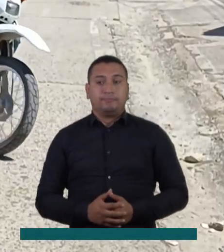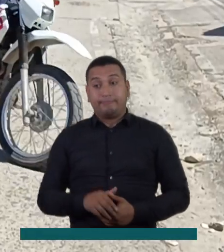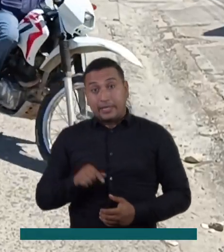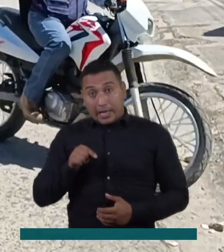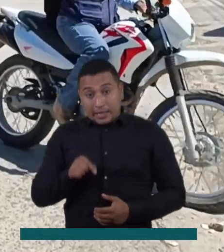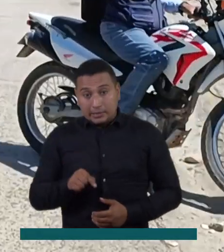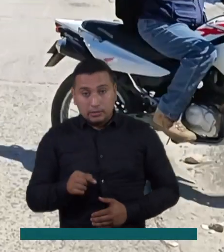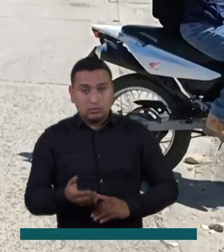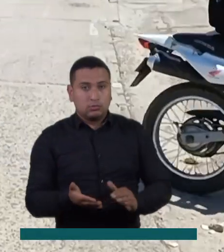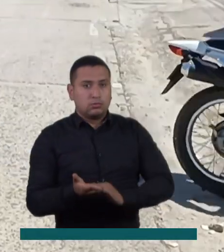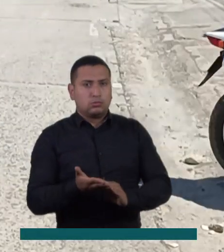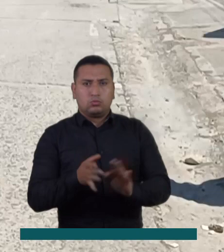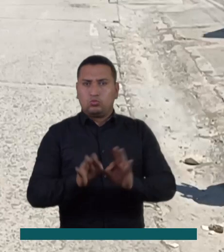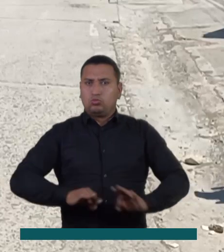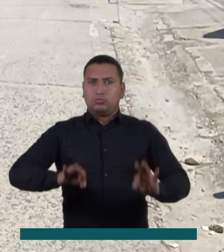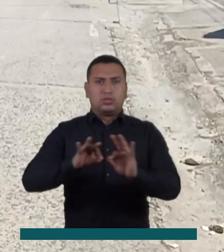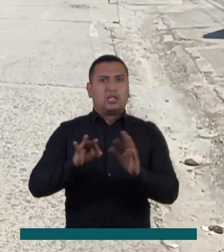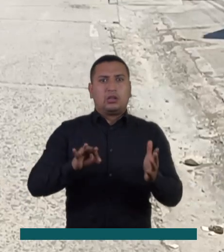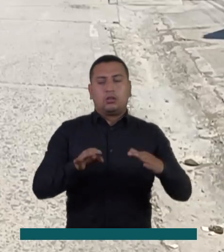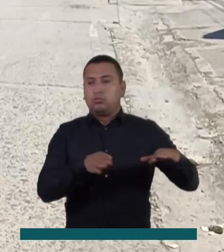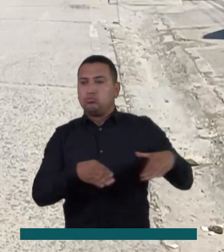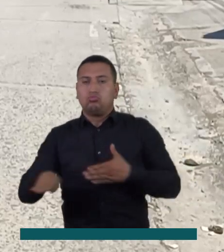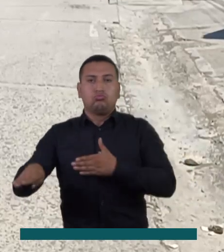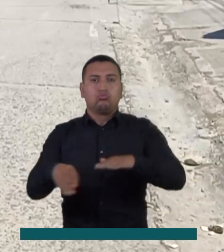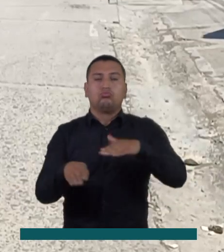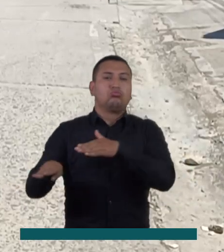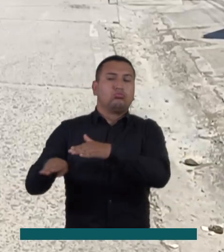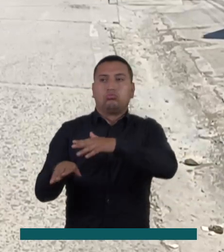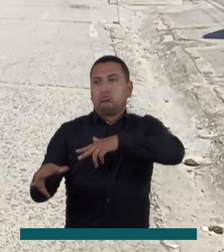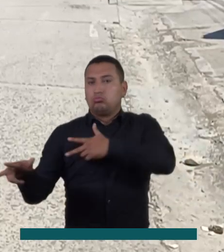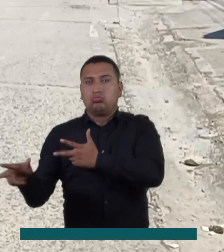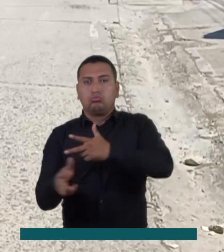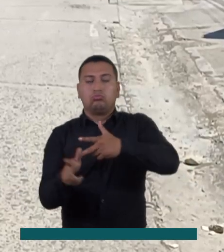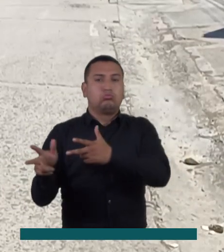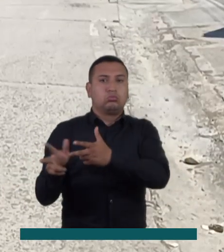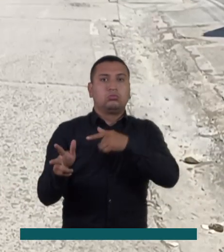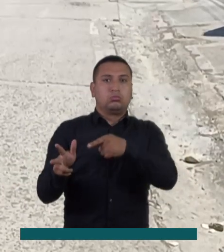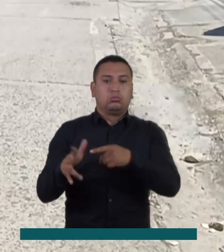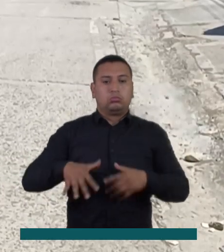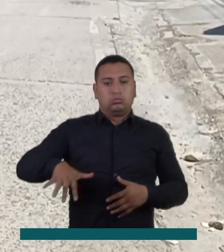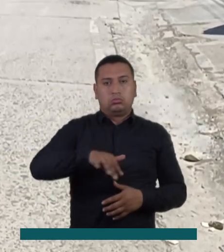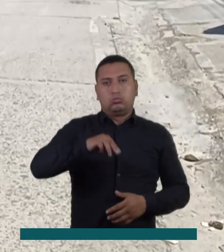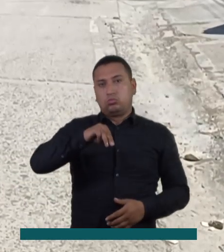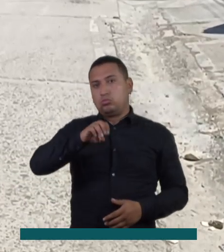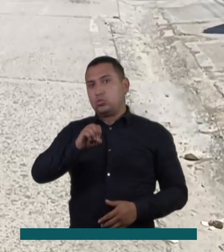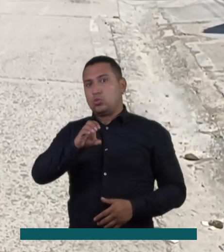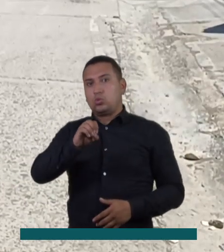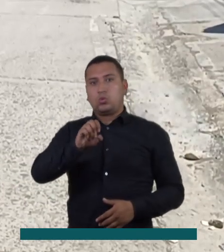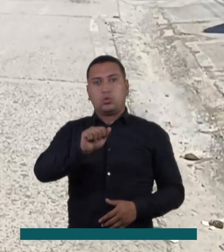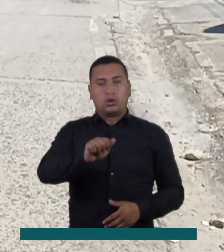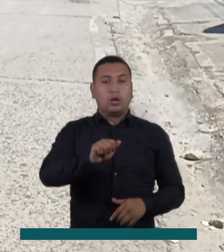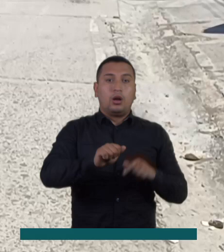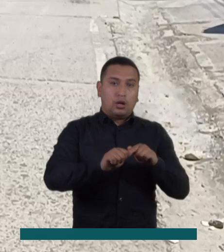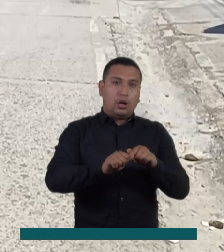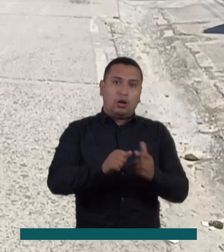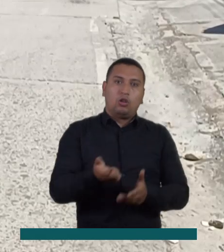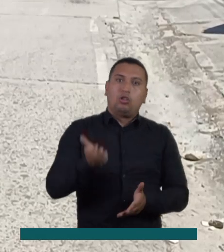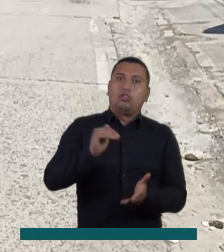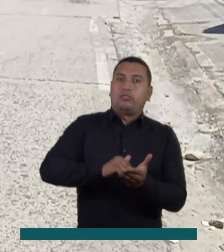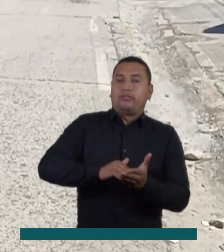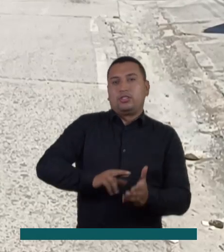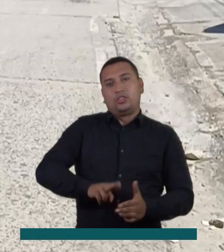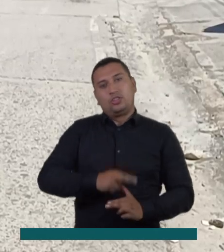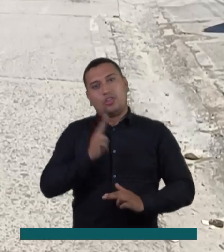gran importancia para la movilidad vehicular de los mocuanos y esto hace que en este importante sector vuelva a la normalidad entendida